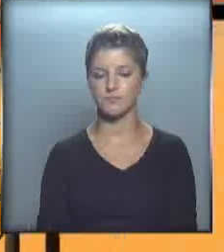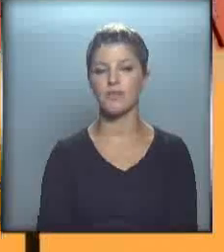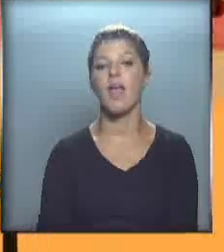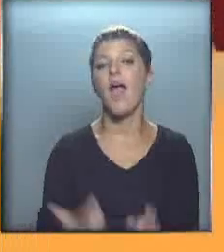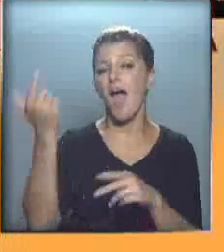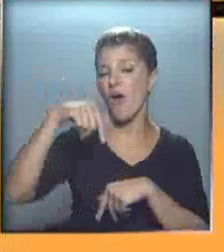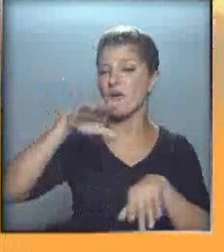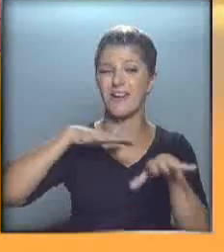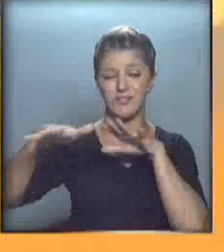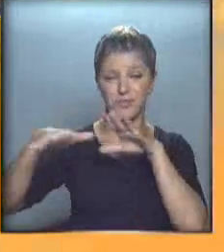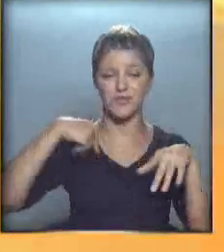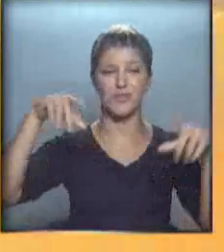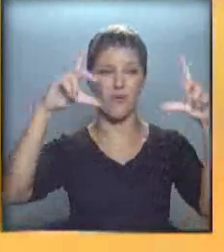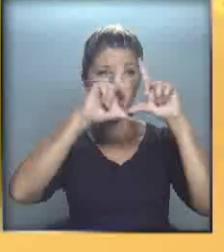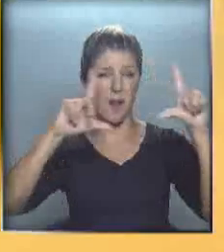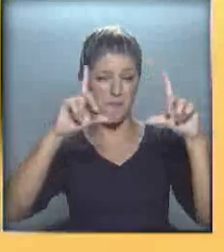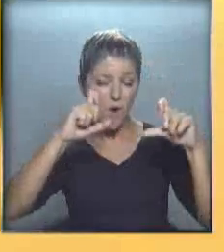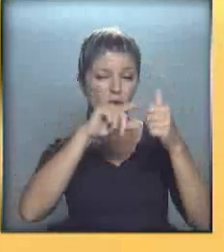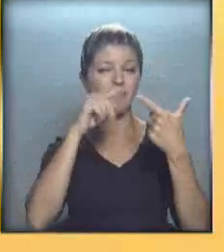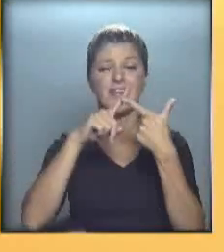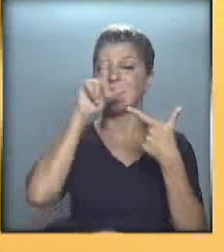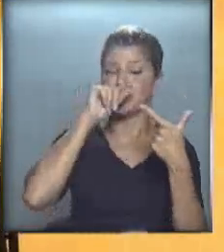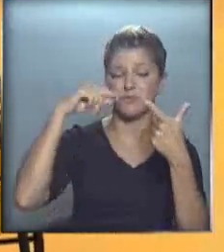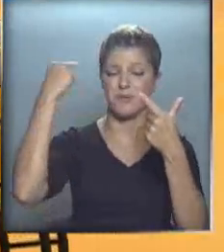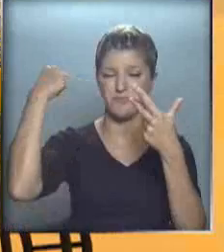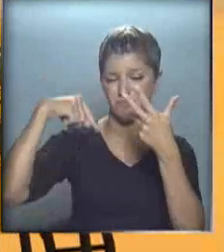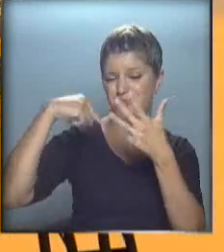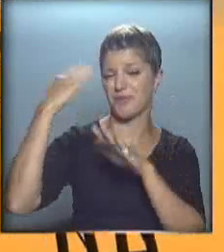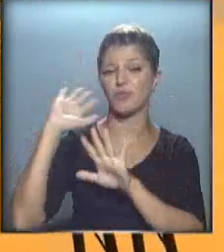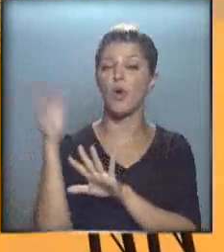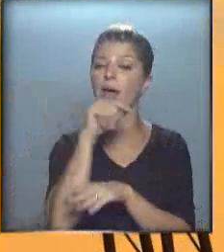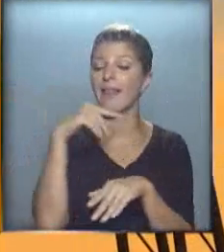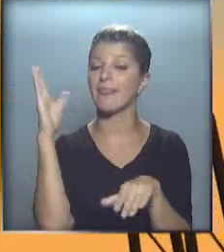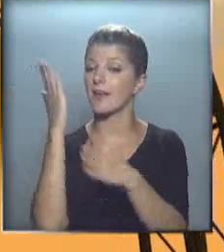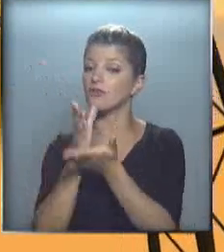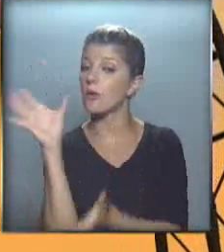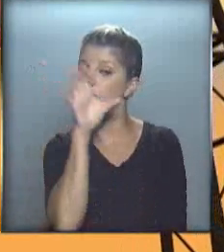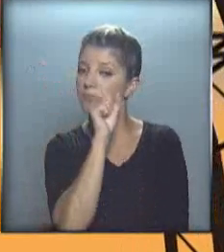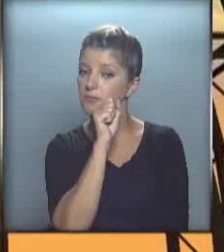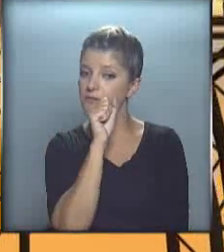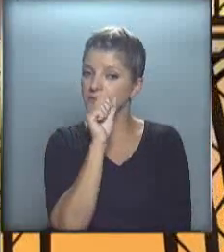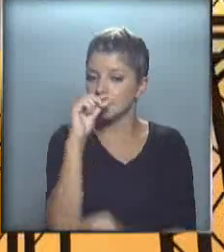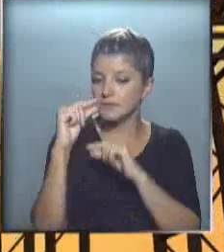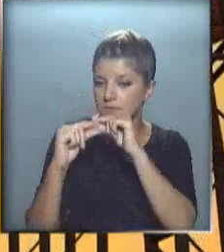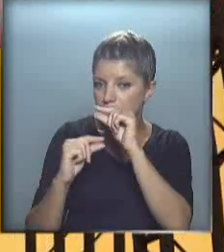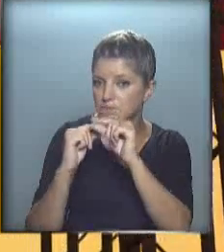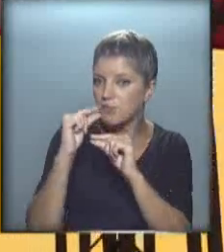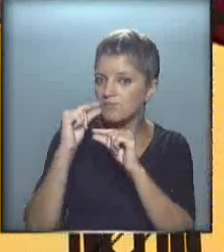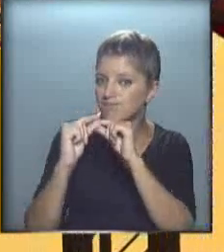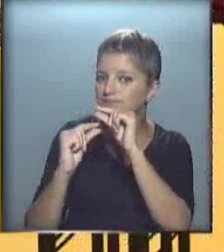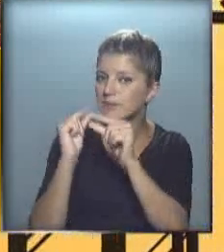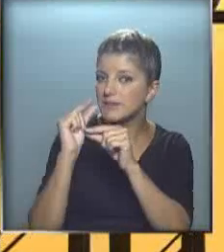era de la imagen, el mundo digitalizado y las redes sociales, el derecho a la privacidad tiende poco a poco a convertirse